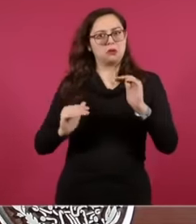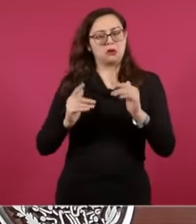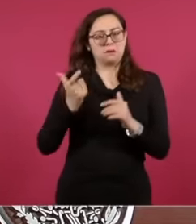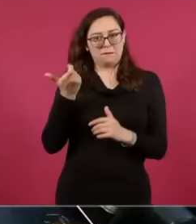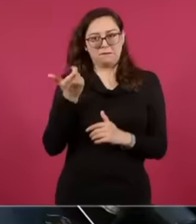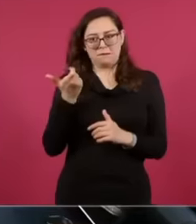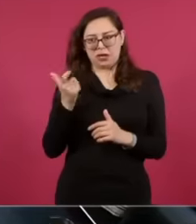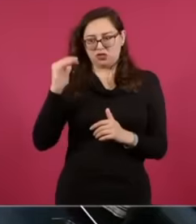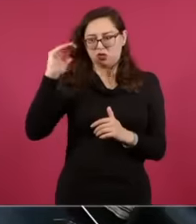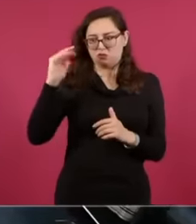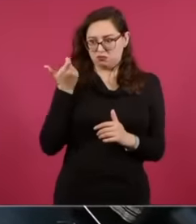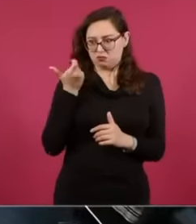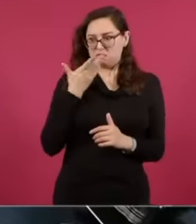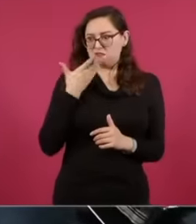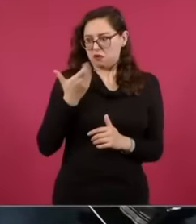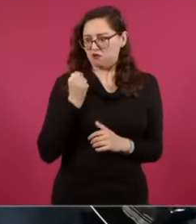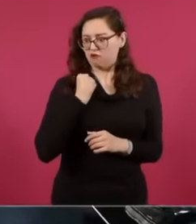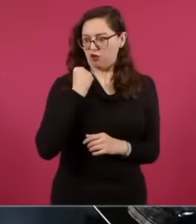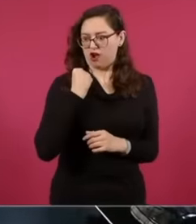De todas maneras,